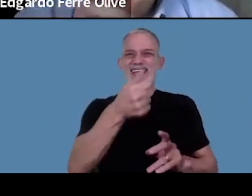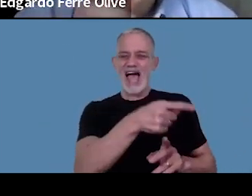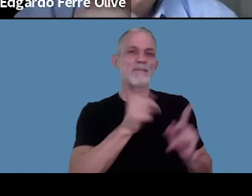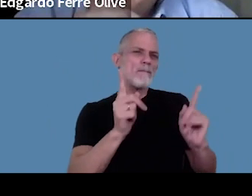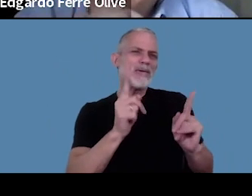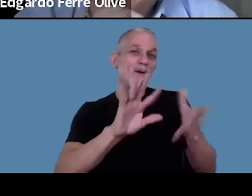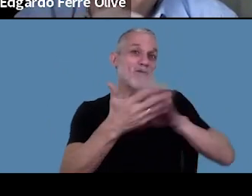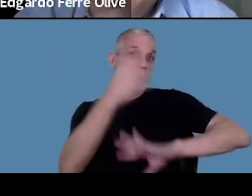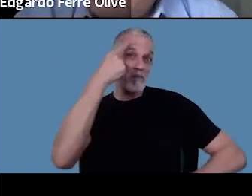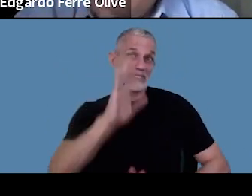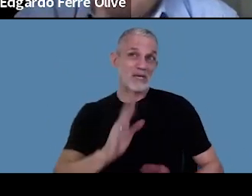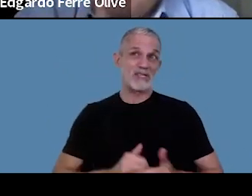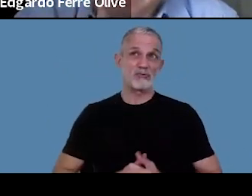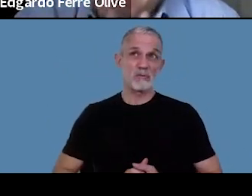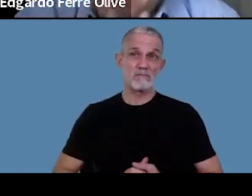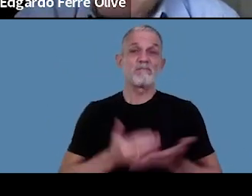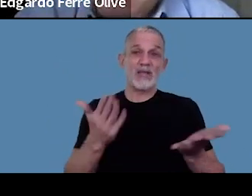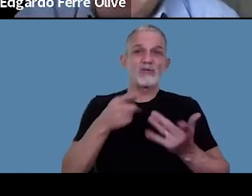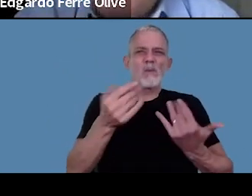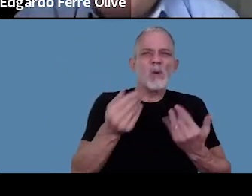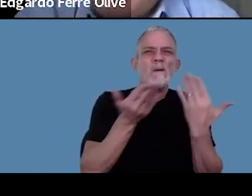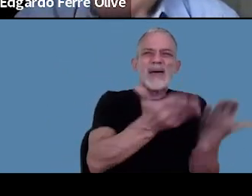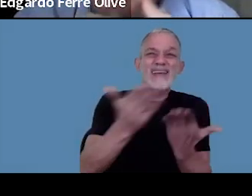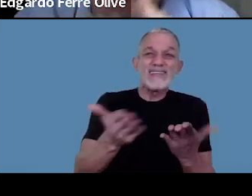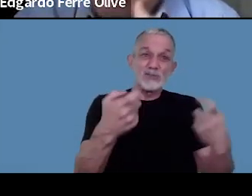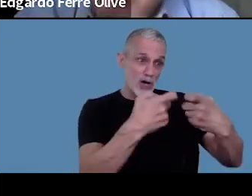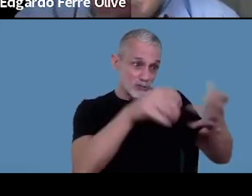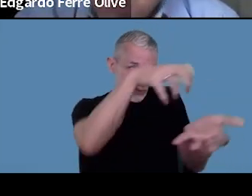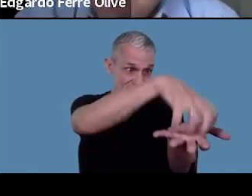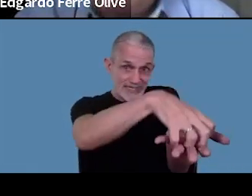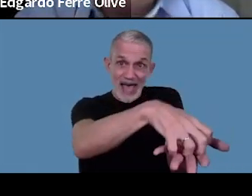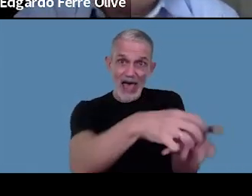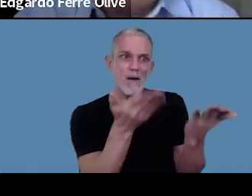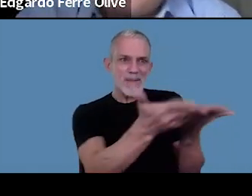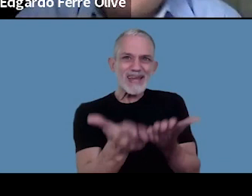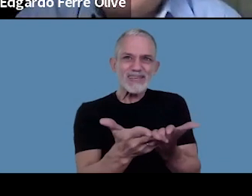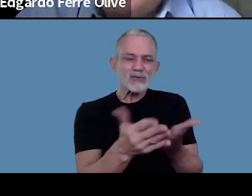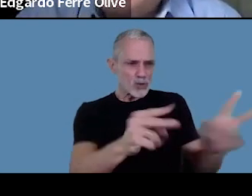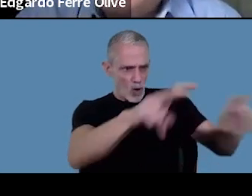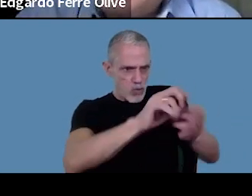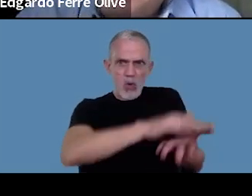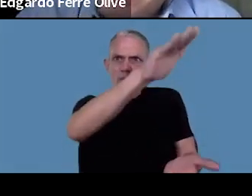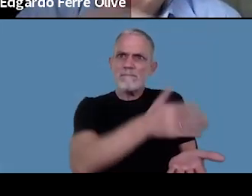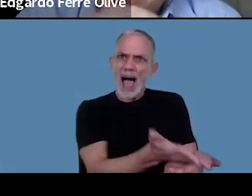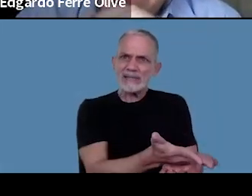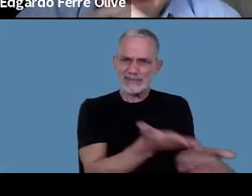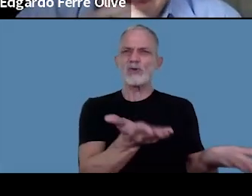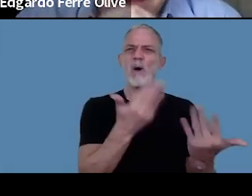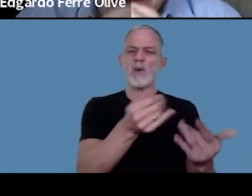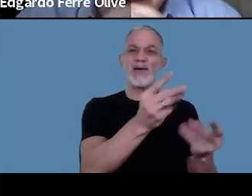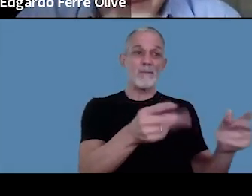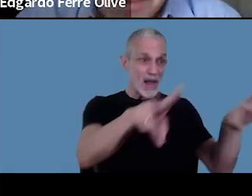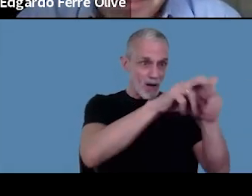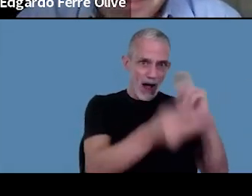criterio. Y voy a beneficiar a la sociedad y va a haber un mayor beneficio y está la posibilidad de reinvertir